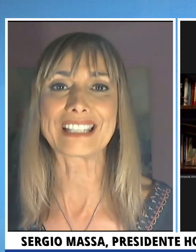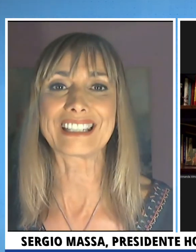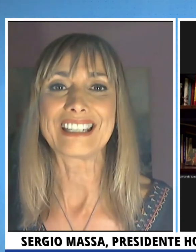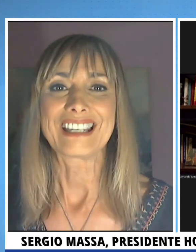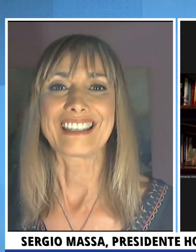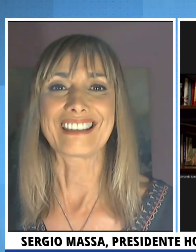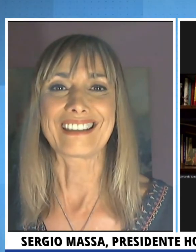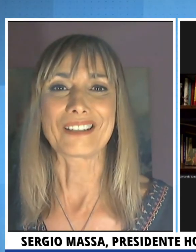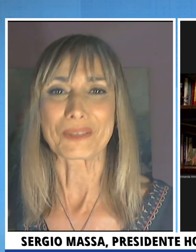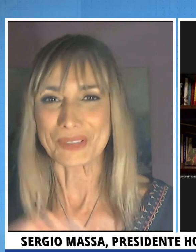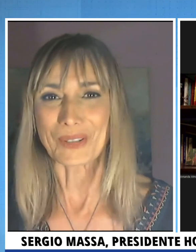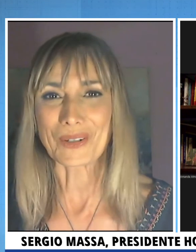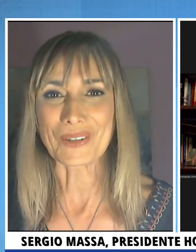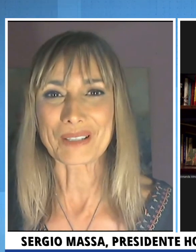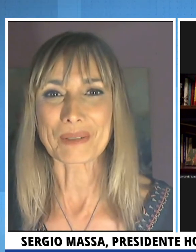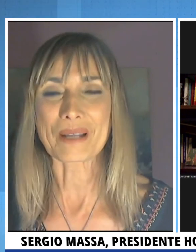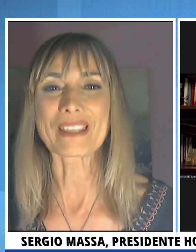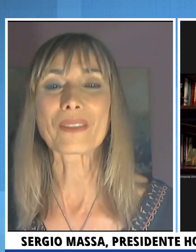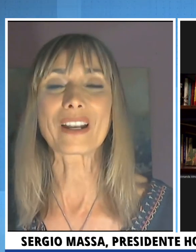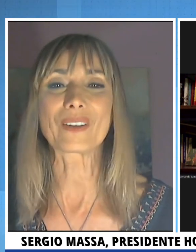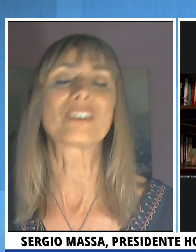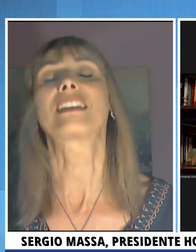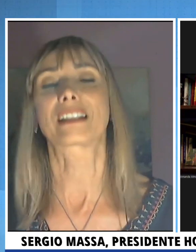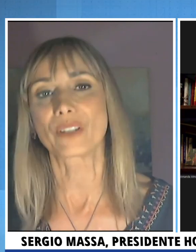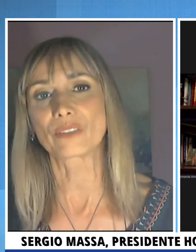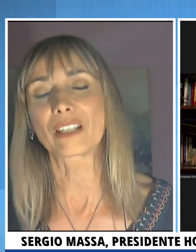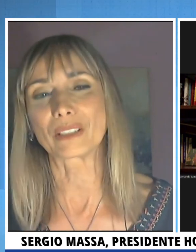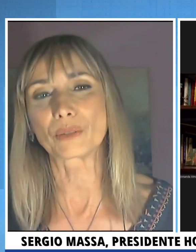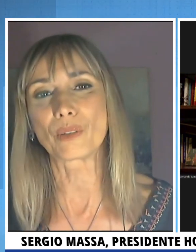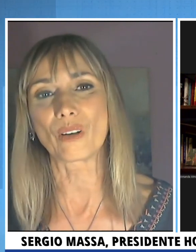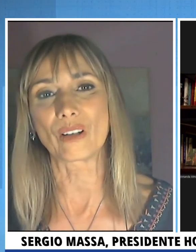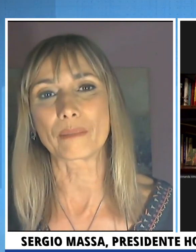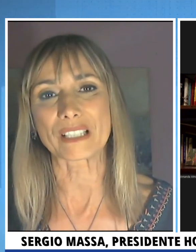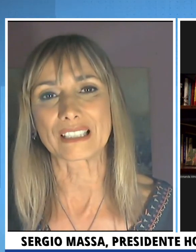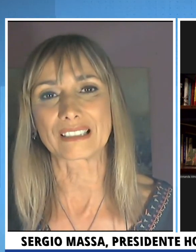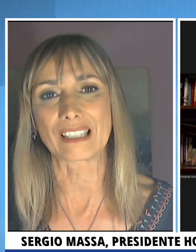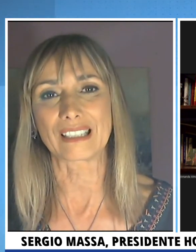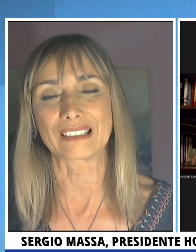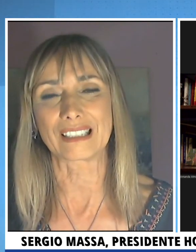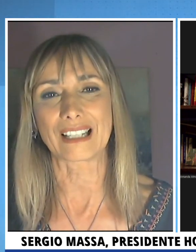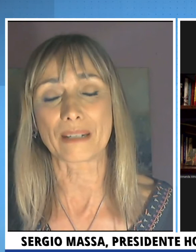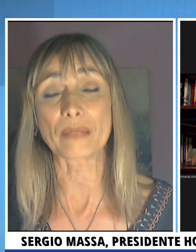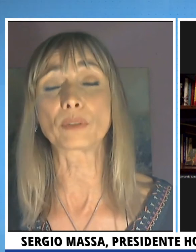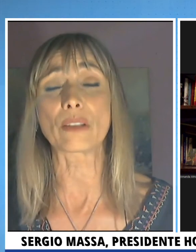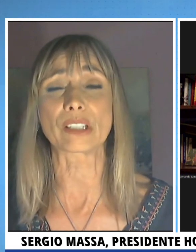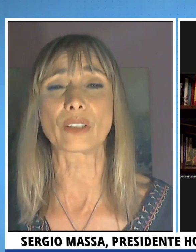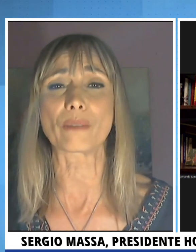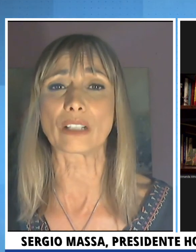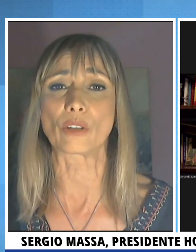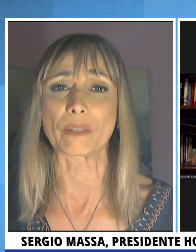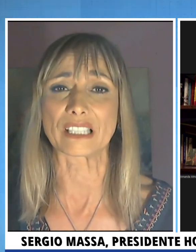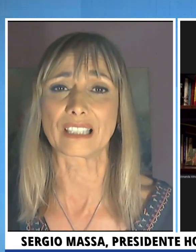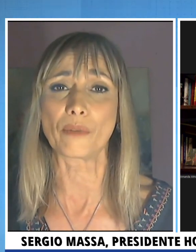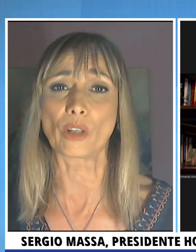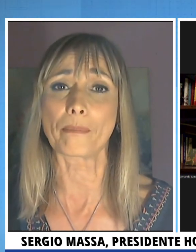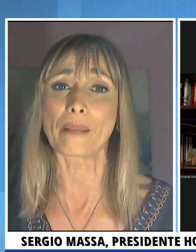aire, lo anunció el programa de Eduardo, la reunión que mantuvo el presidente de la Cámara de Diputados, Sergio Massa, con los